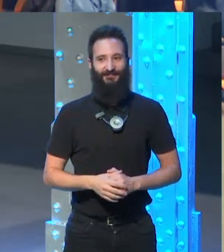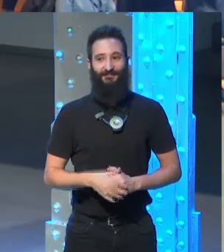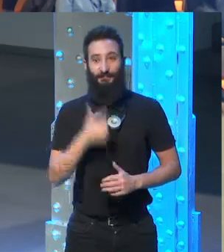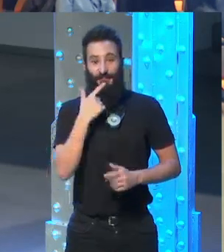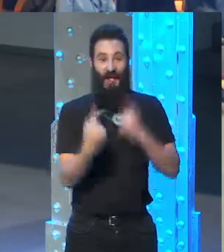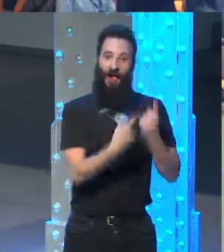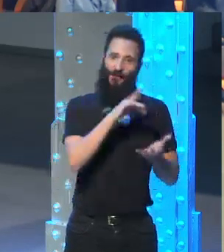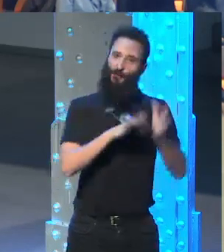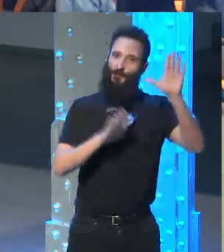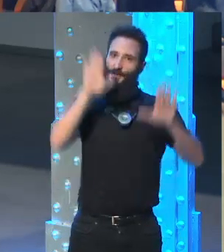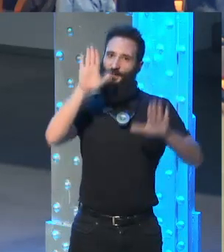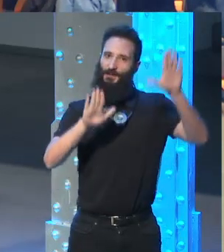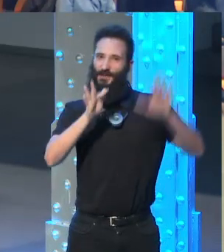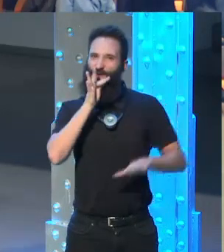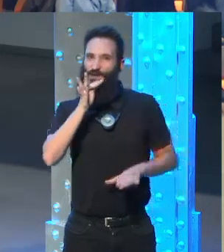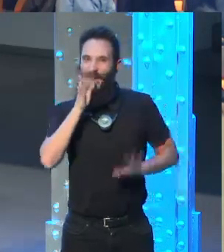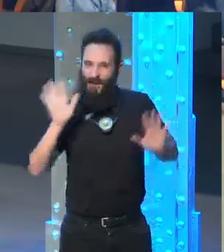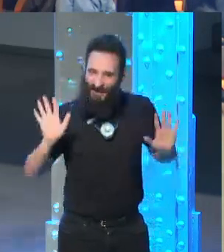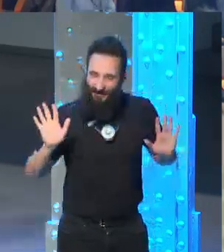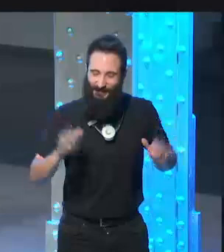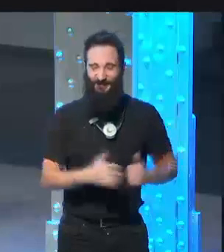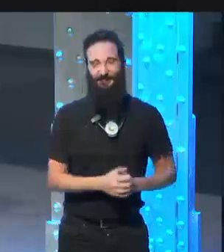Los hay que no han levantado la mano ni en ningún caso.